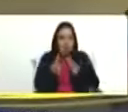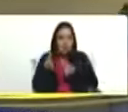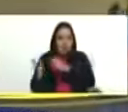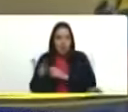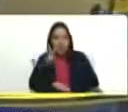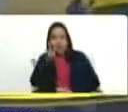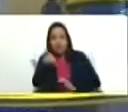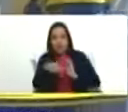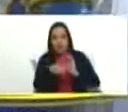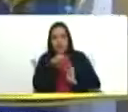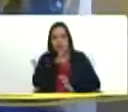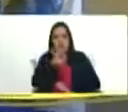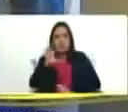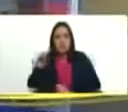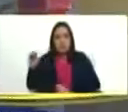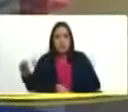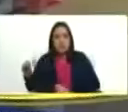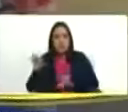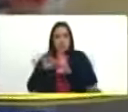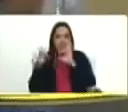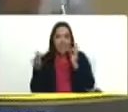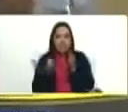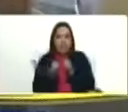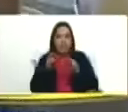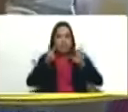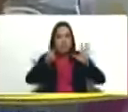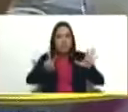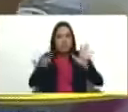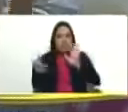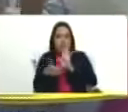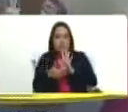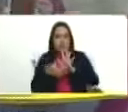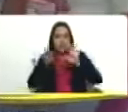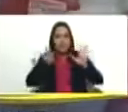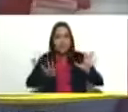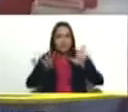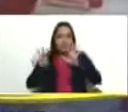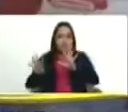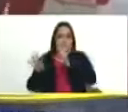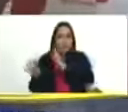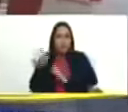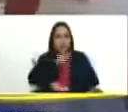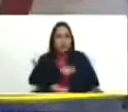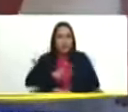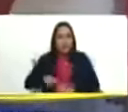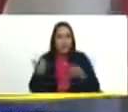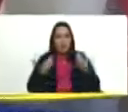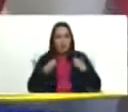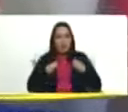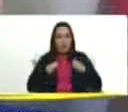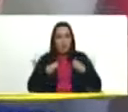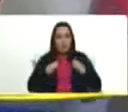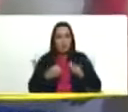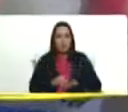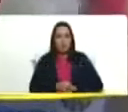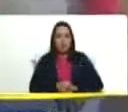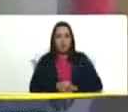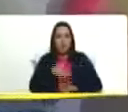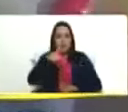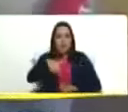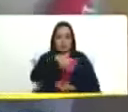2.300 familias y 7.944 habitantes. tenemos dentro de nuestro punto y